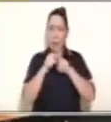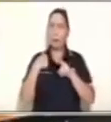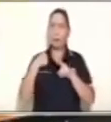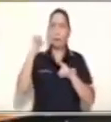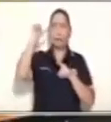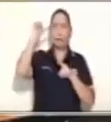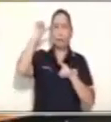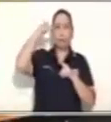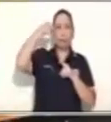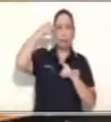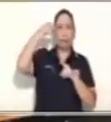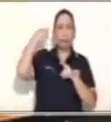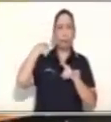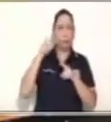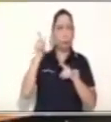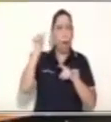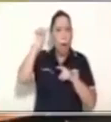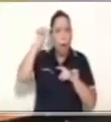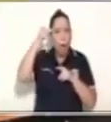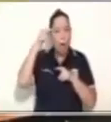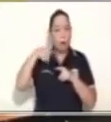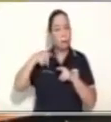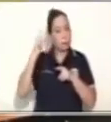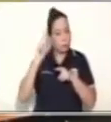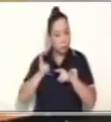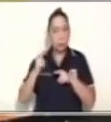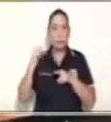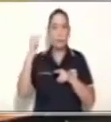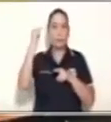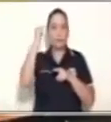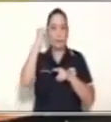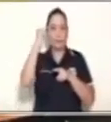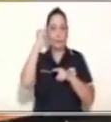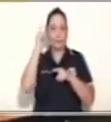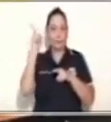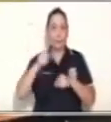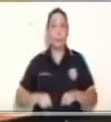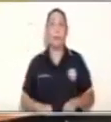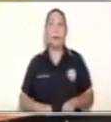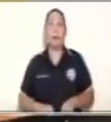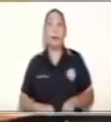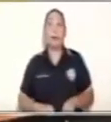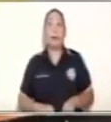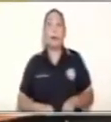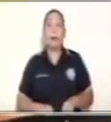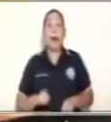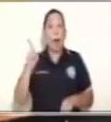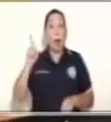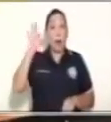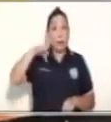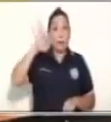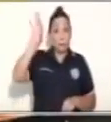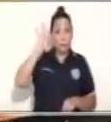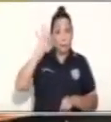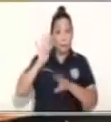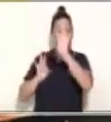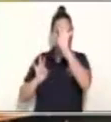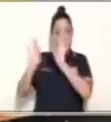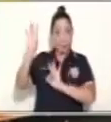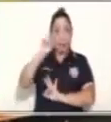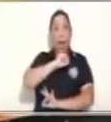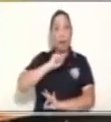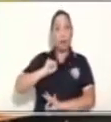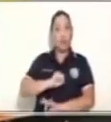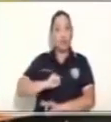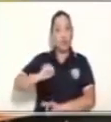historia que me contó mi abuela que aún la recuerdo. Entonces, voy a quitar esto de acá,